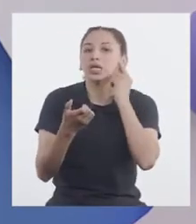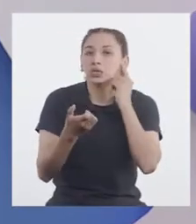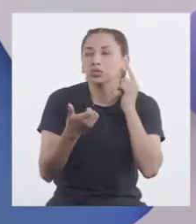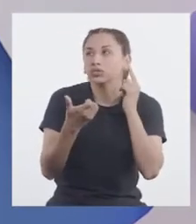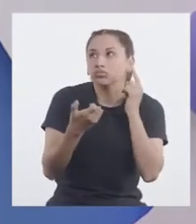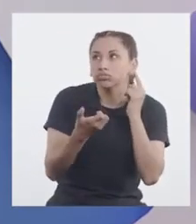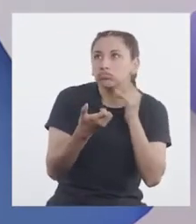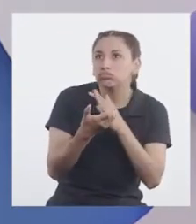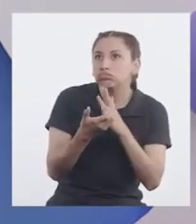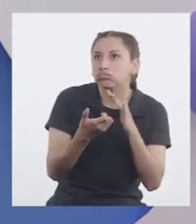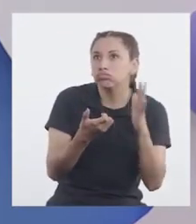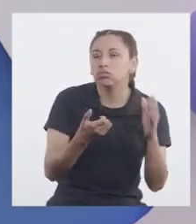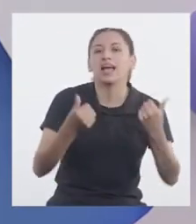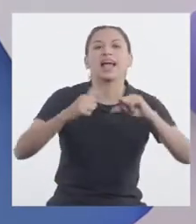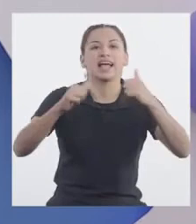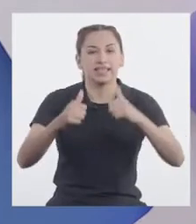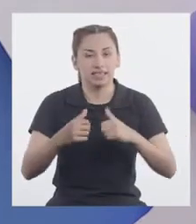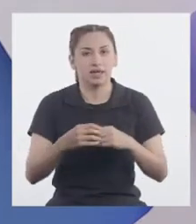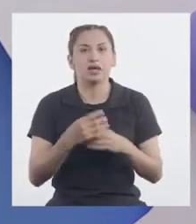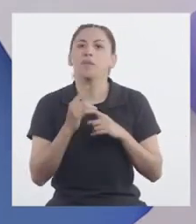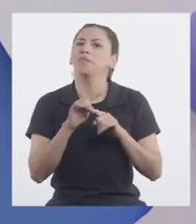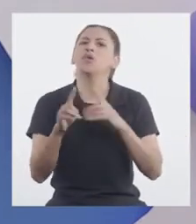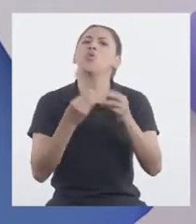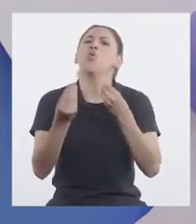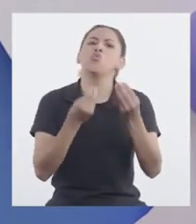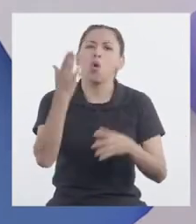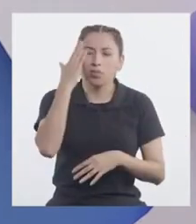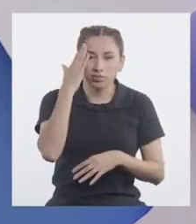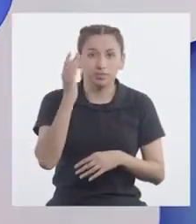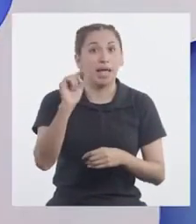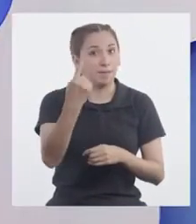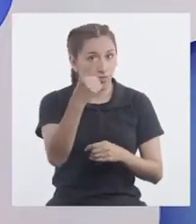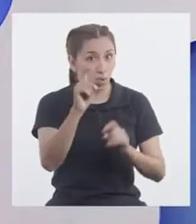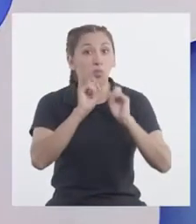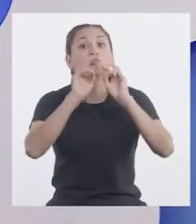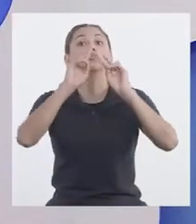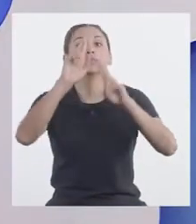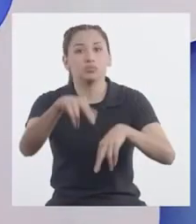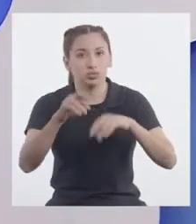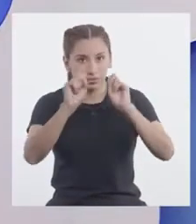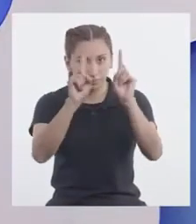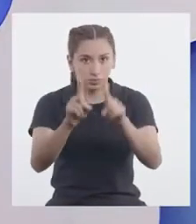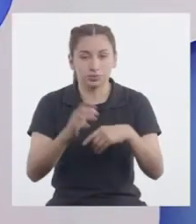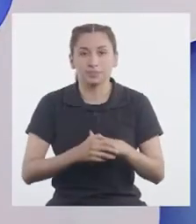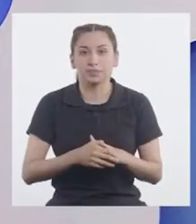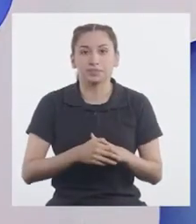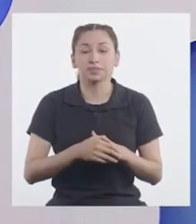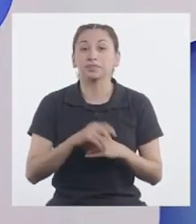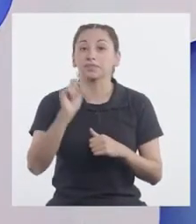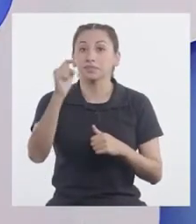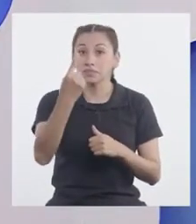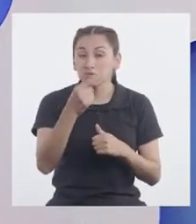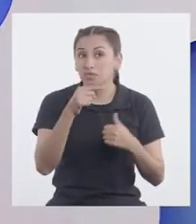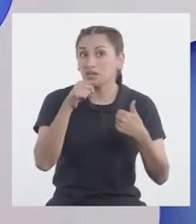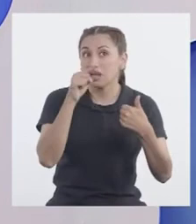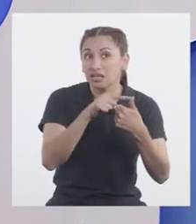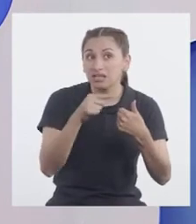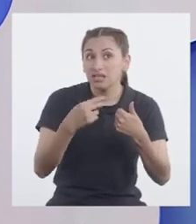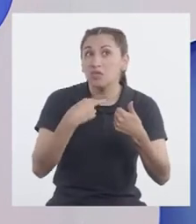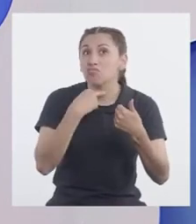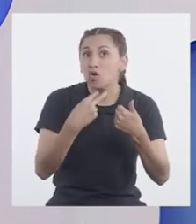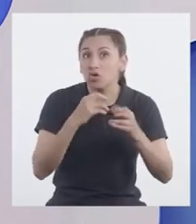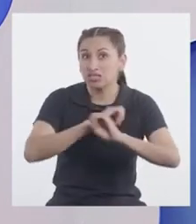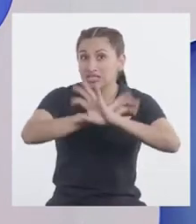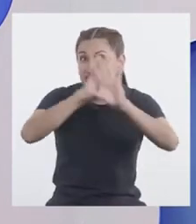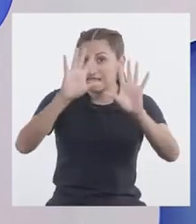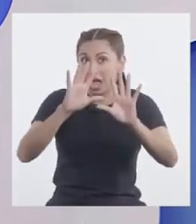primera versión, la revisen respondiendo el siguiente cuestionario. Se menciona de manera clara el propósito y tema del